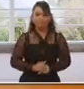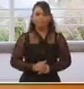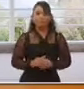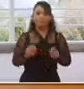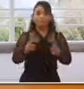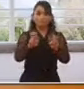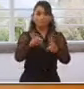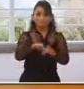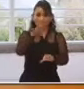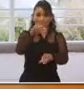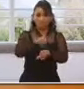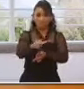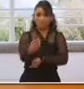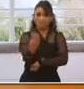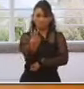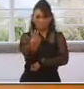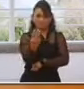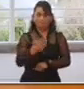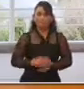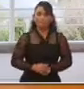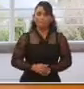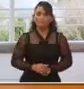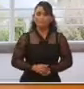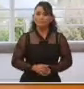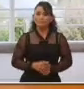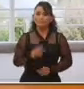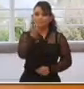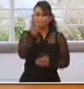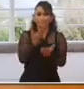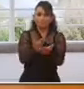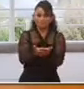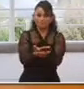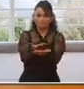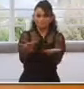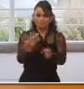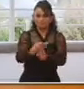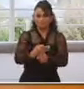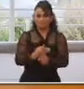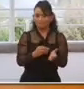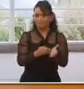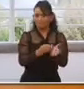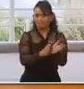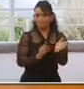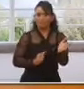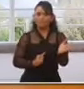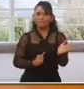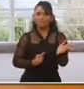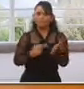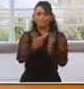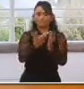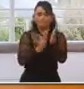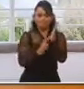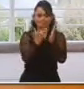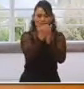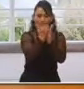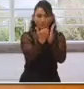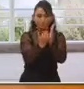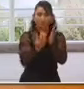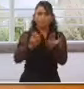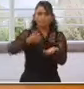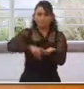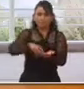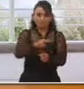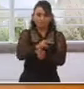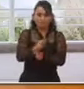referente al punto señalado con el número 3, me permito poner a su consideración el siguiente acuerdo. Se aprueba el reglamento del órgano interno de control